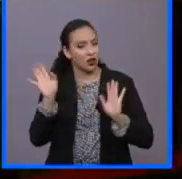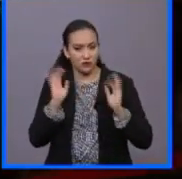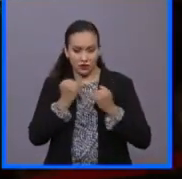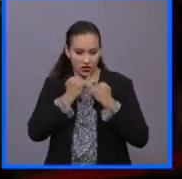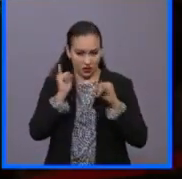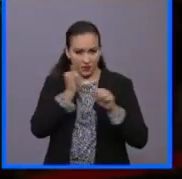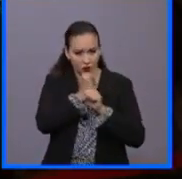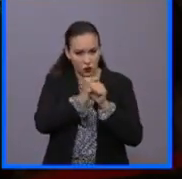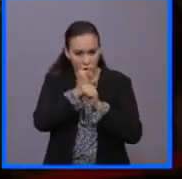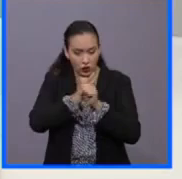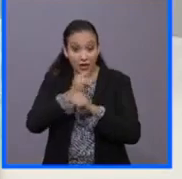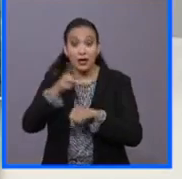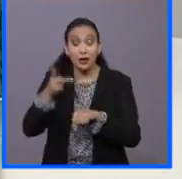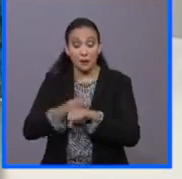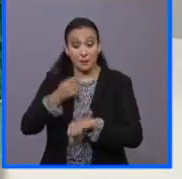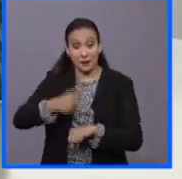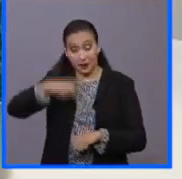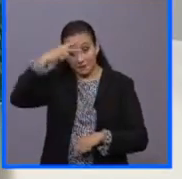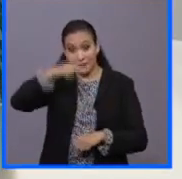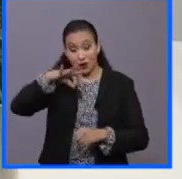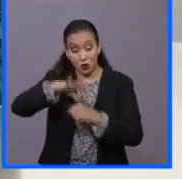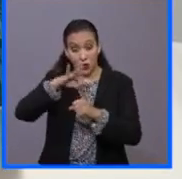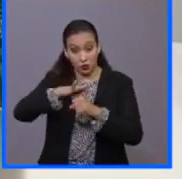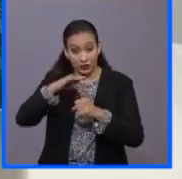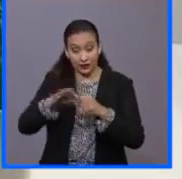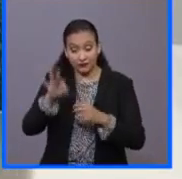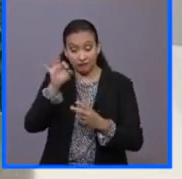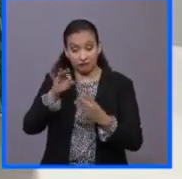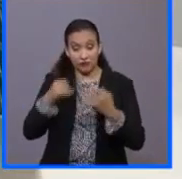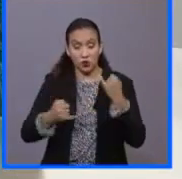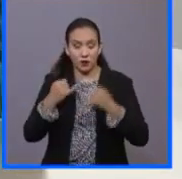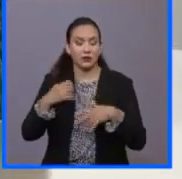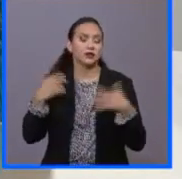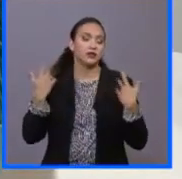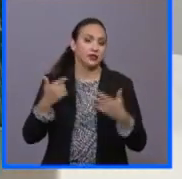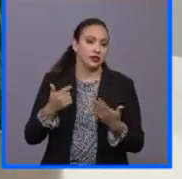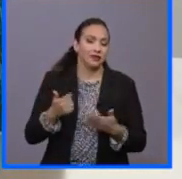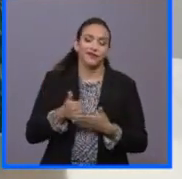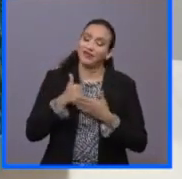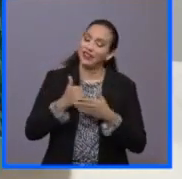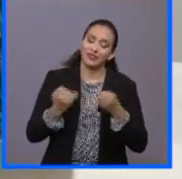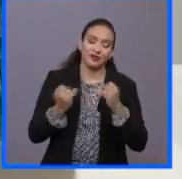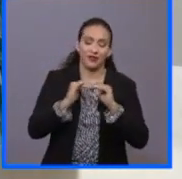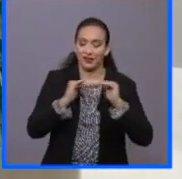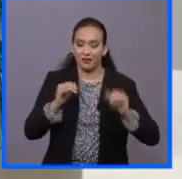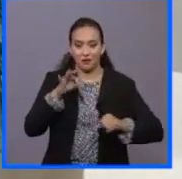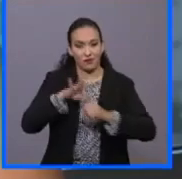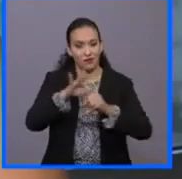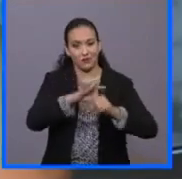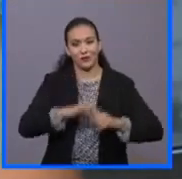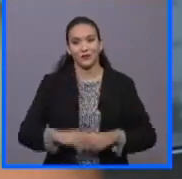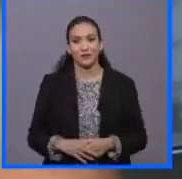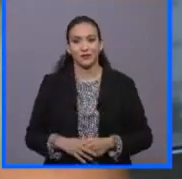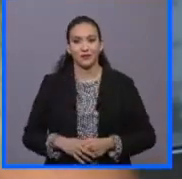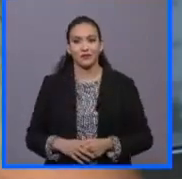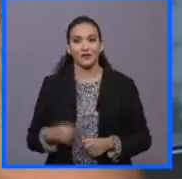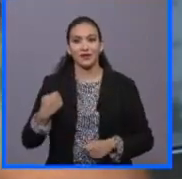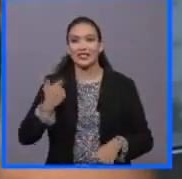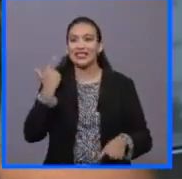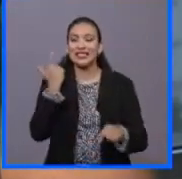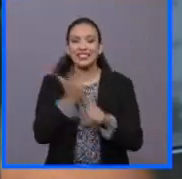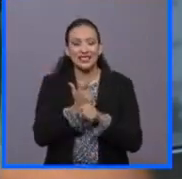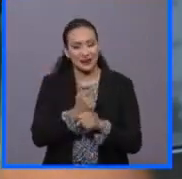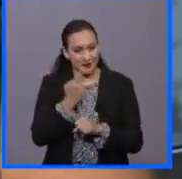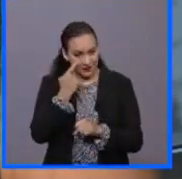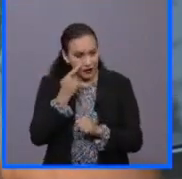este proceso inédito en México marca un grave precedente para la democracia en el país. Nos dimos cuenta,